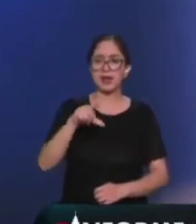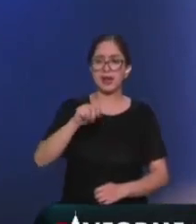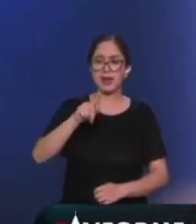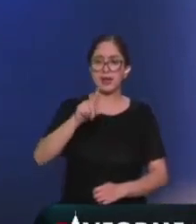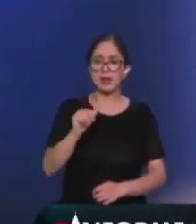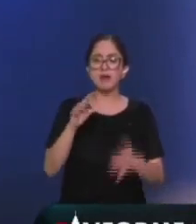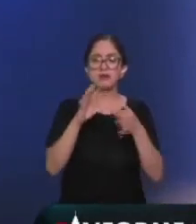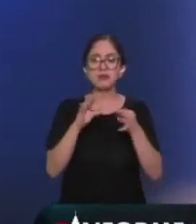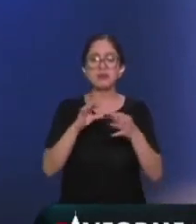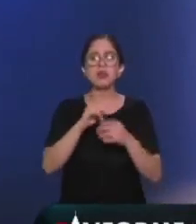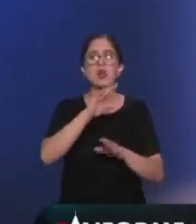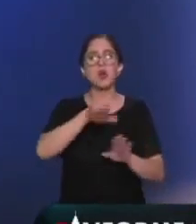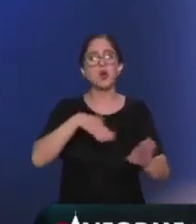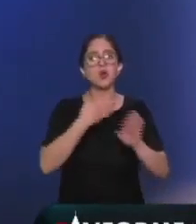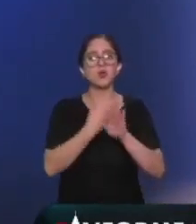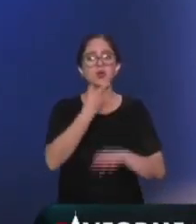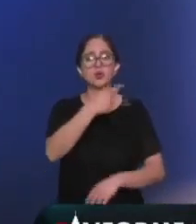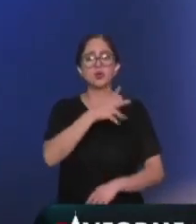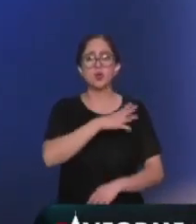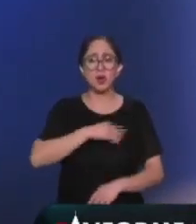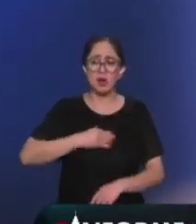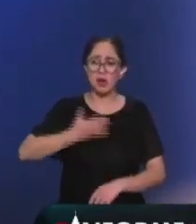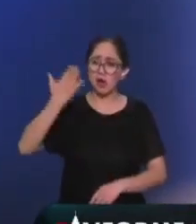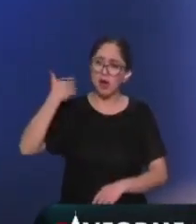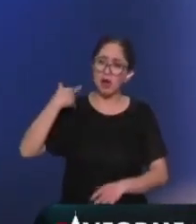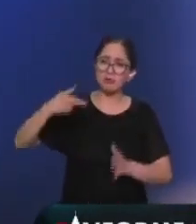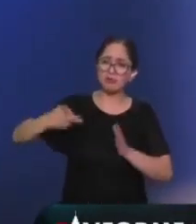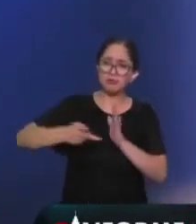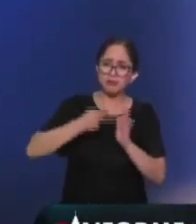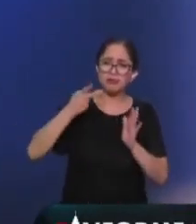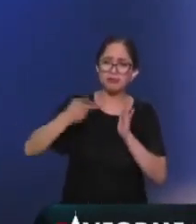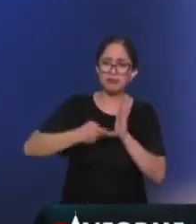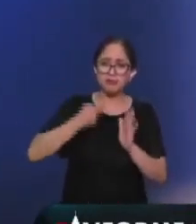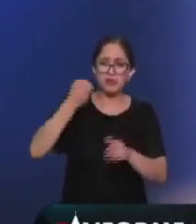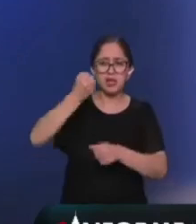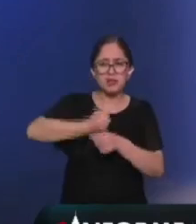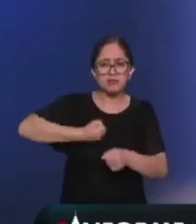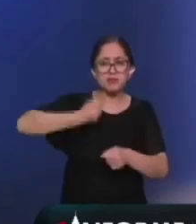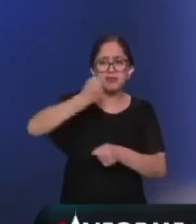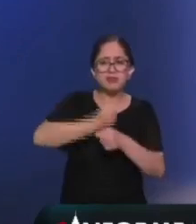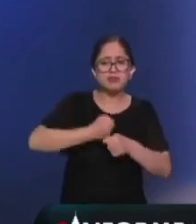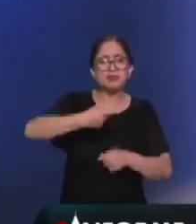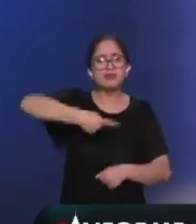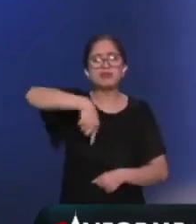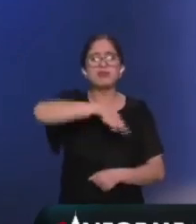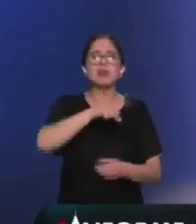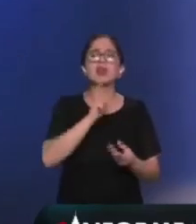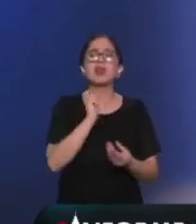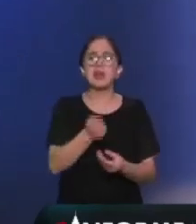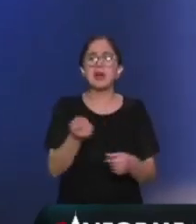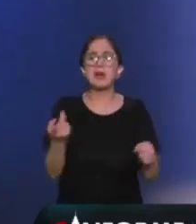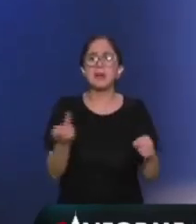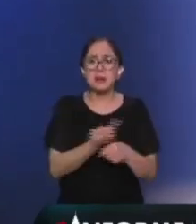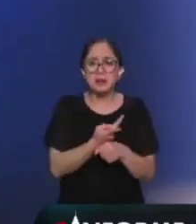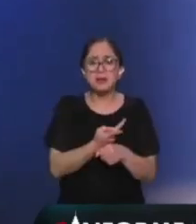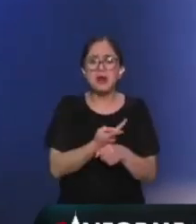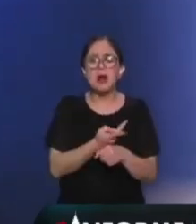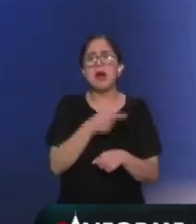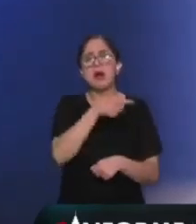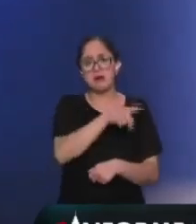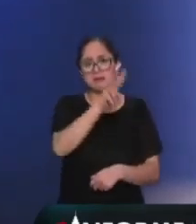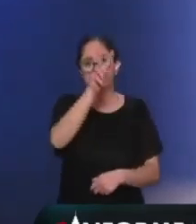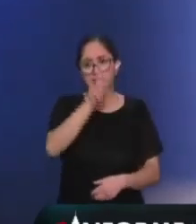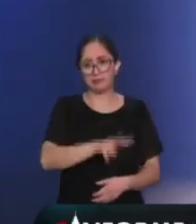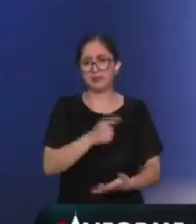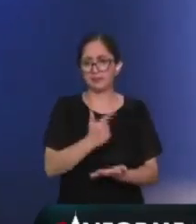proceso en contra de su hija, el calvario de una serie de torturas que fueron parcialmente acreditadas en un contexto en el que existen